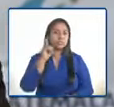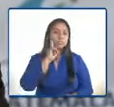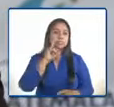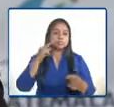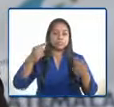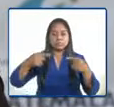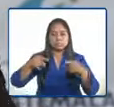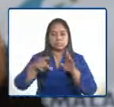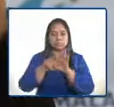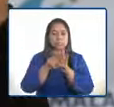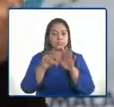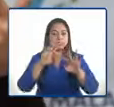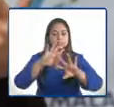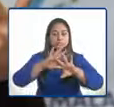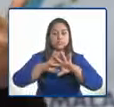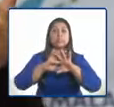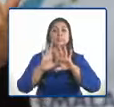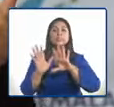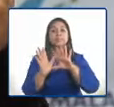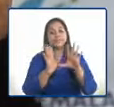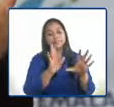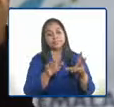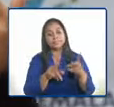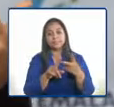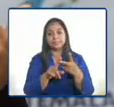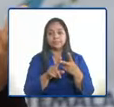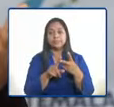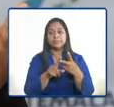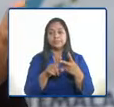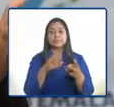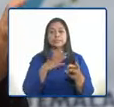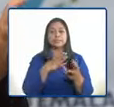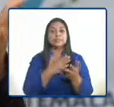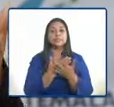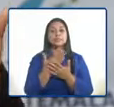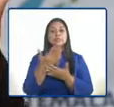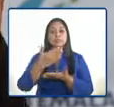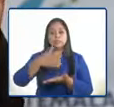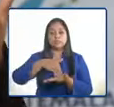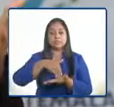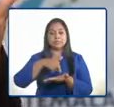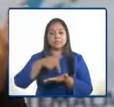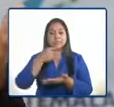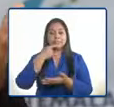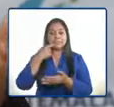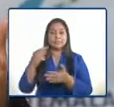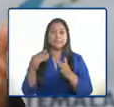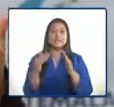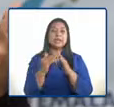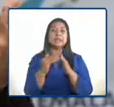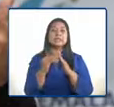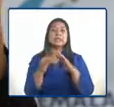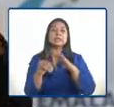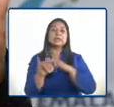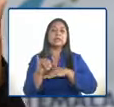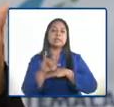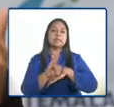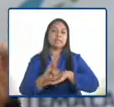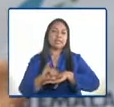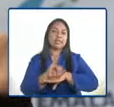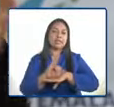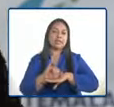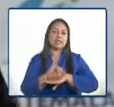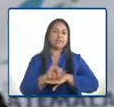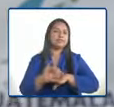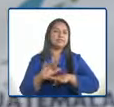con la ley penal. Segundo, tenemos un nuevo centro de privación de libertad que es Casa Intermedia, que ese Casa